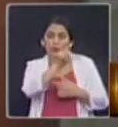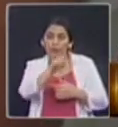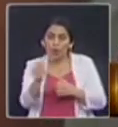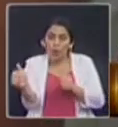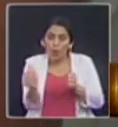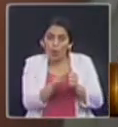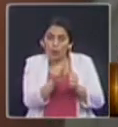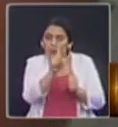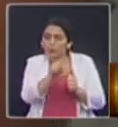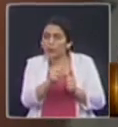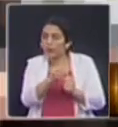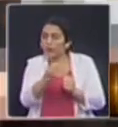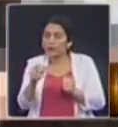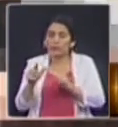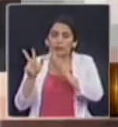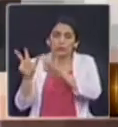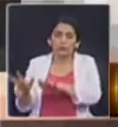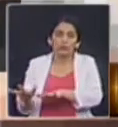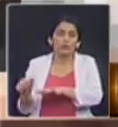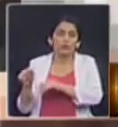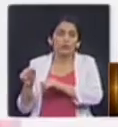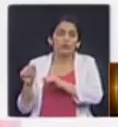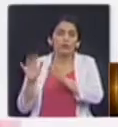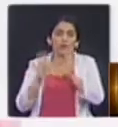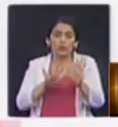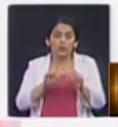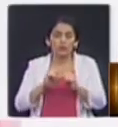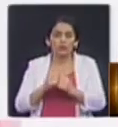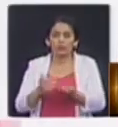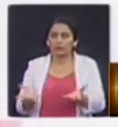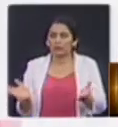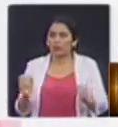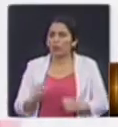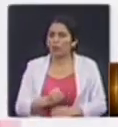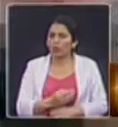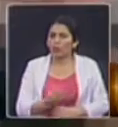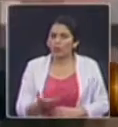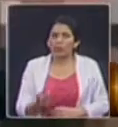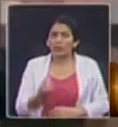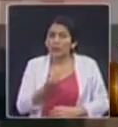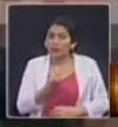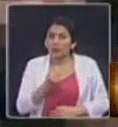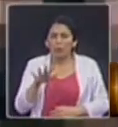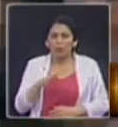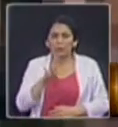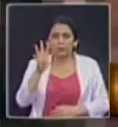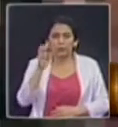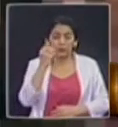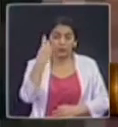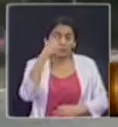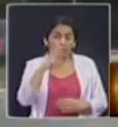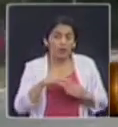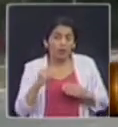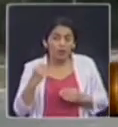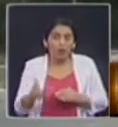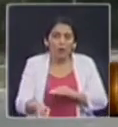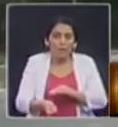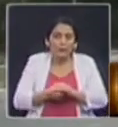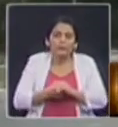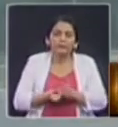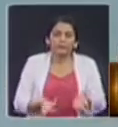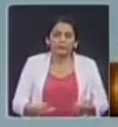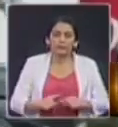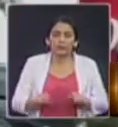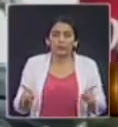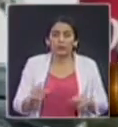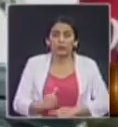el vicepresidente de la República y su tío Ricardo R., serían 40 millones de dólares. Sin embargo, el procurador García